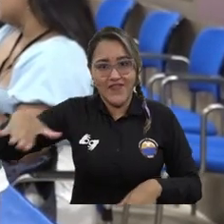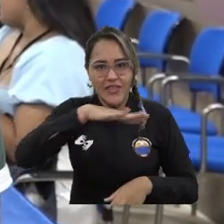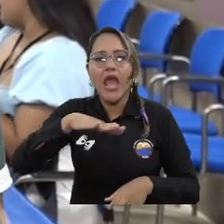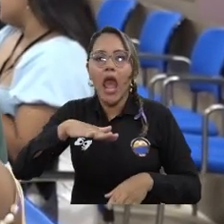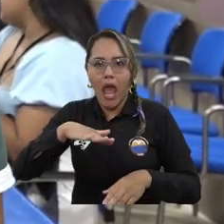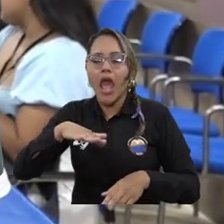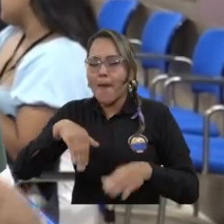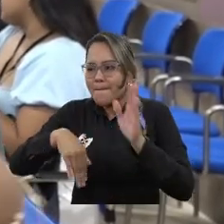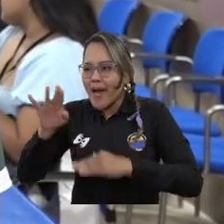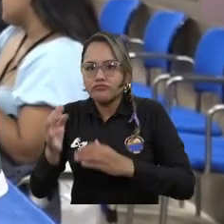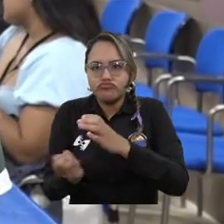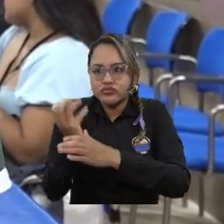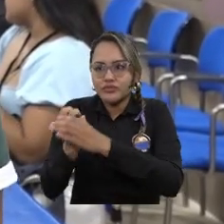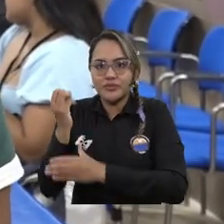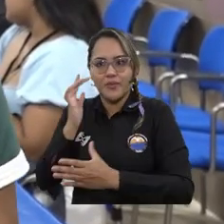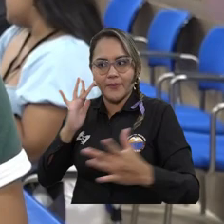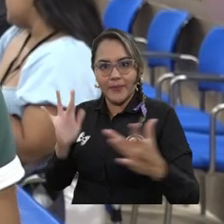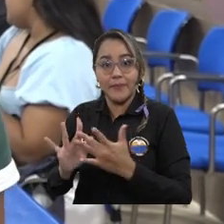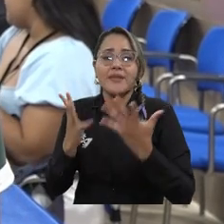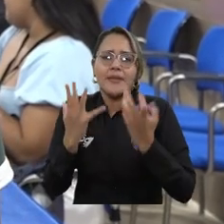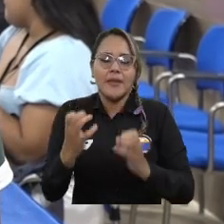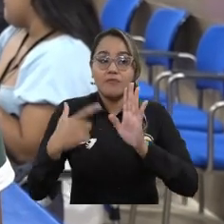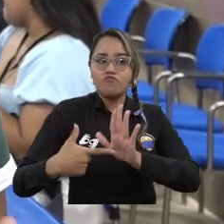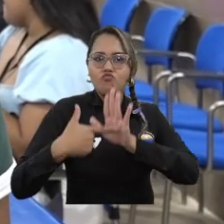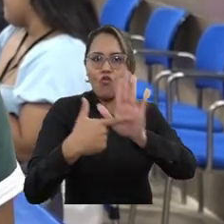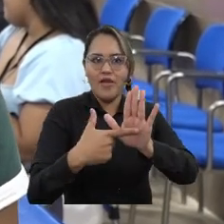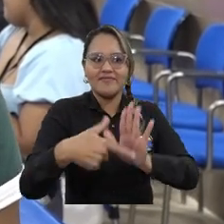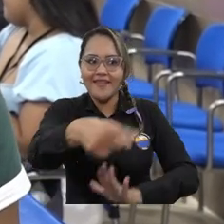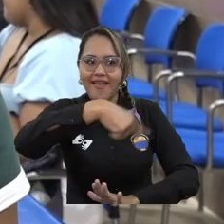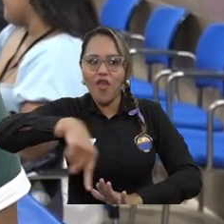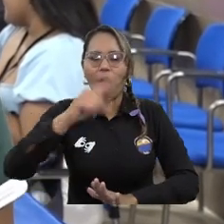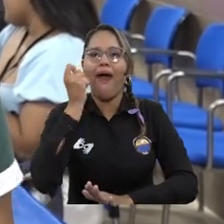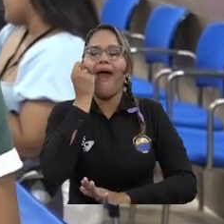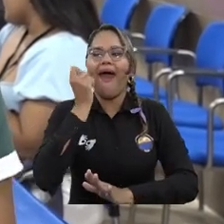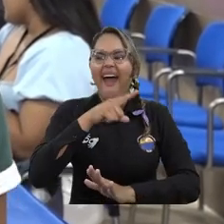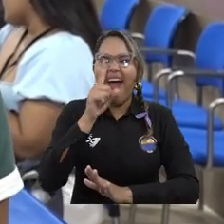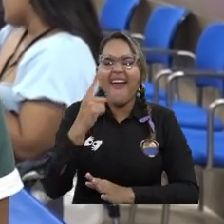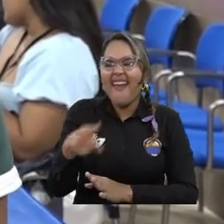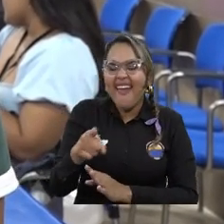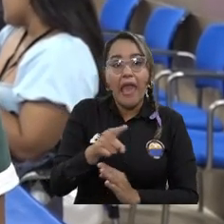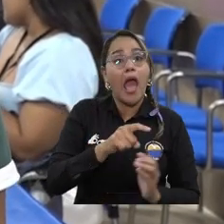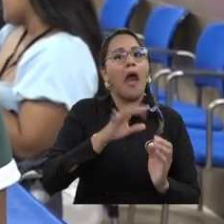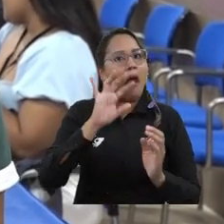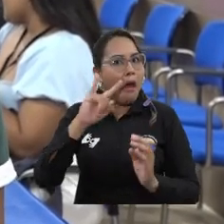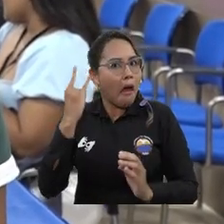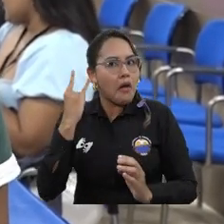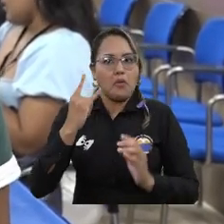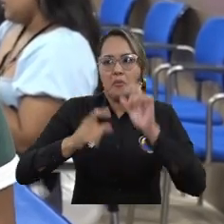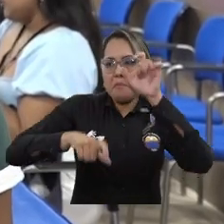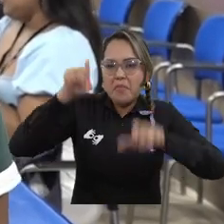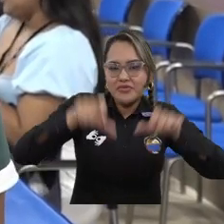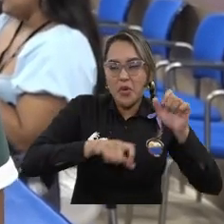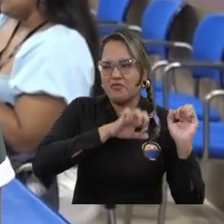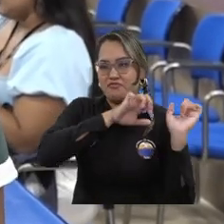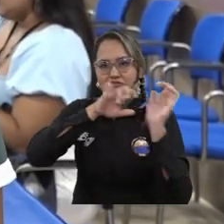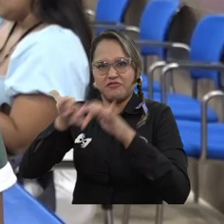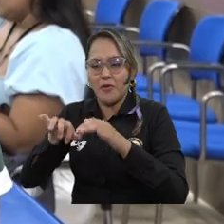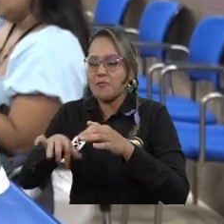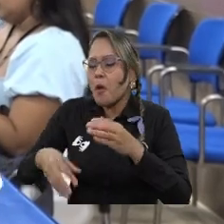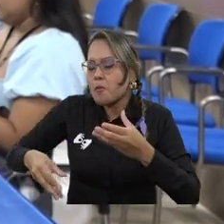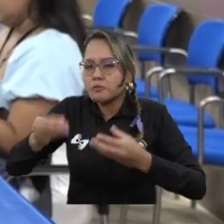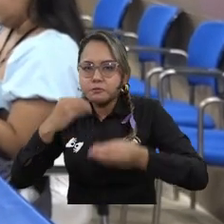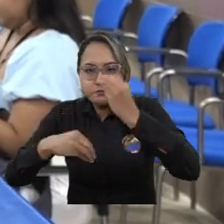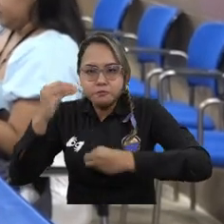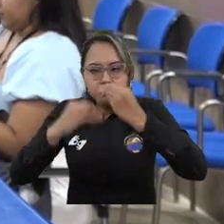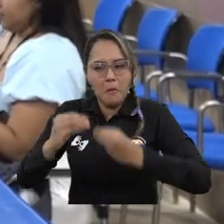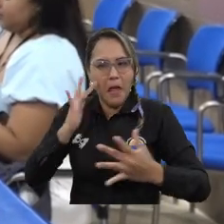esa zona haya mayor visibilidad y que la finca se convierta en una casa campestre donde los turistas vayan, consuman productos